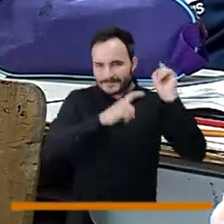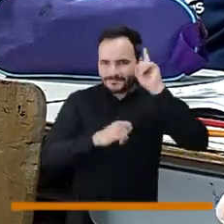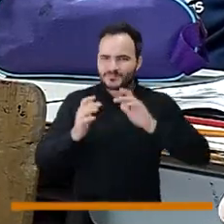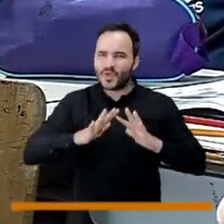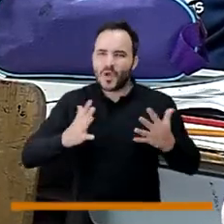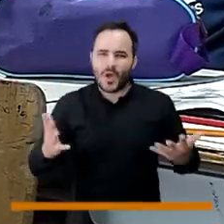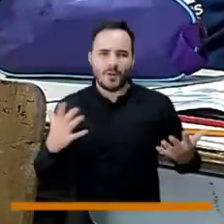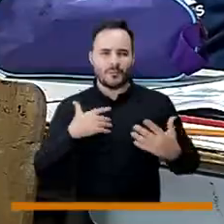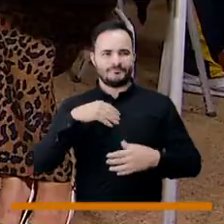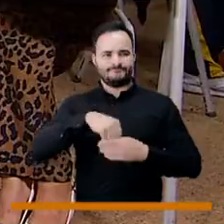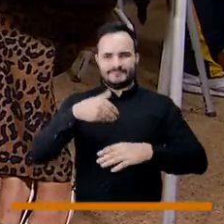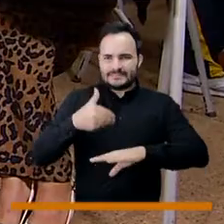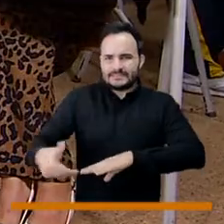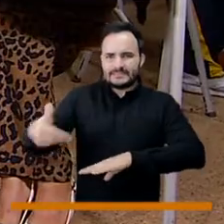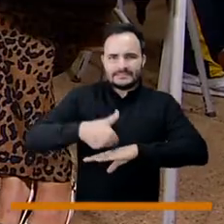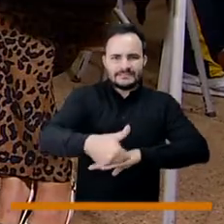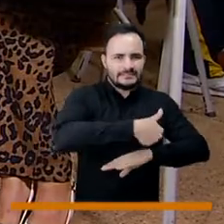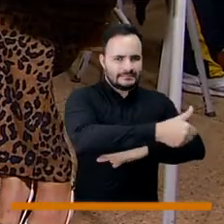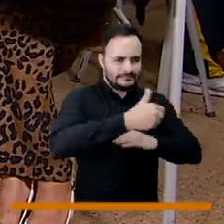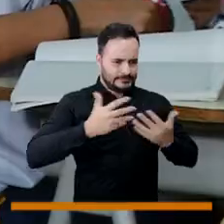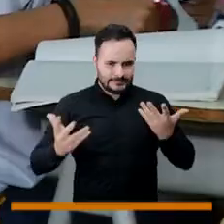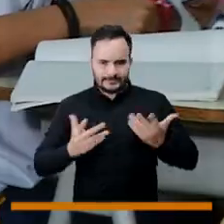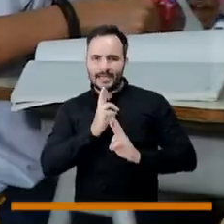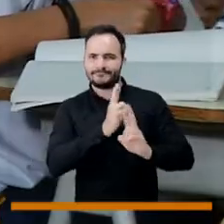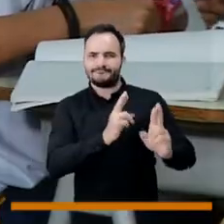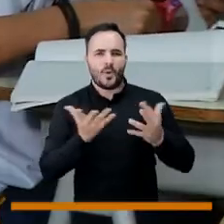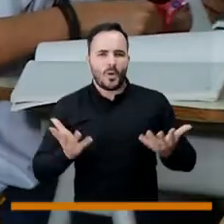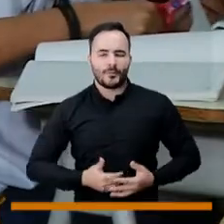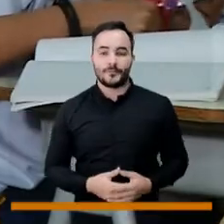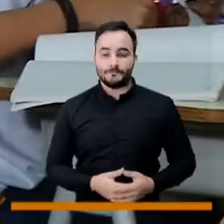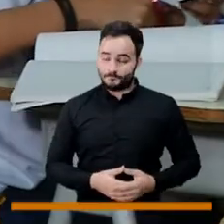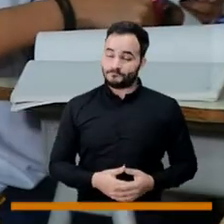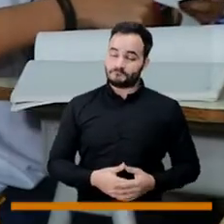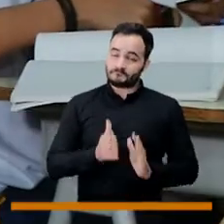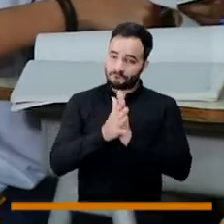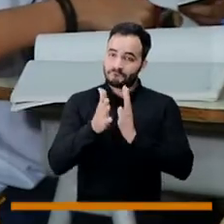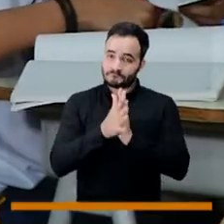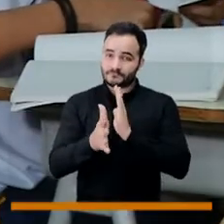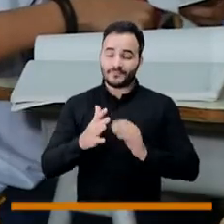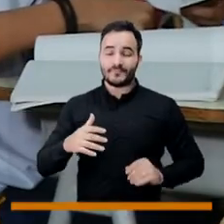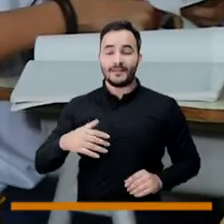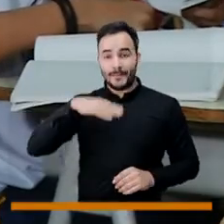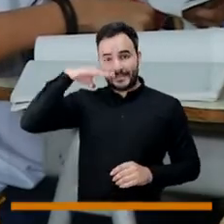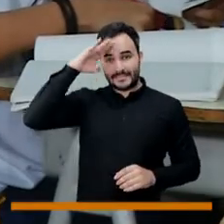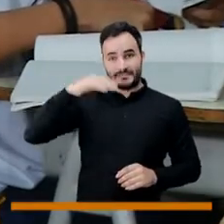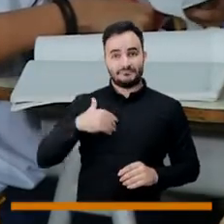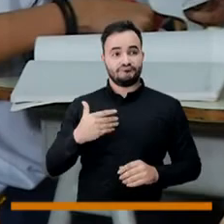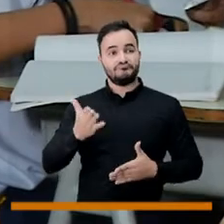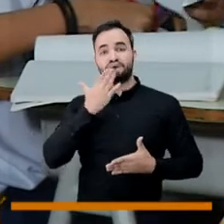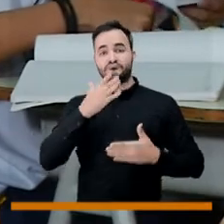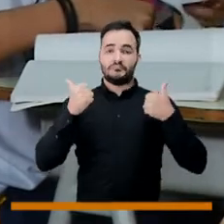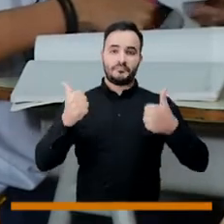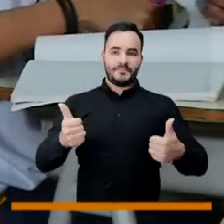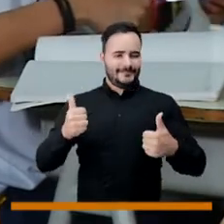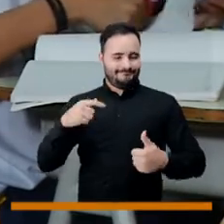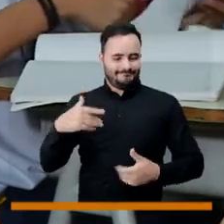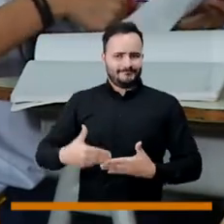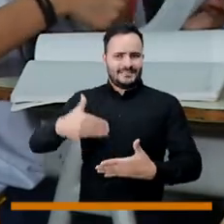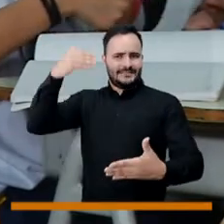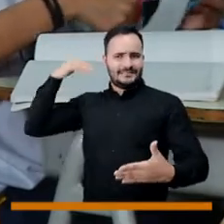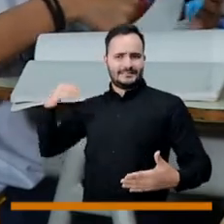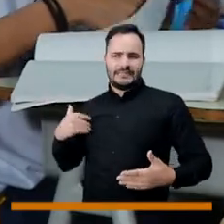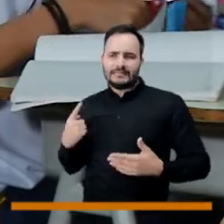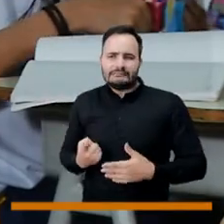esos requerimientos técnicos que tenemos aquí algo que quiere decir mediante una deuda histórica deuda histórica en